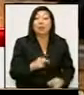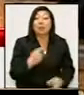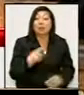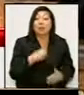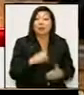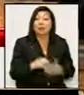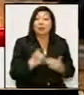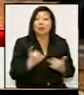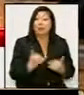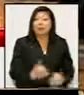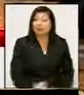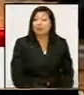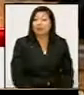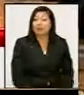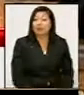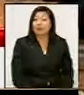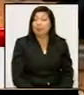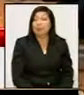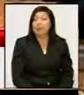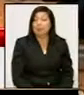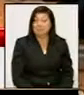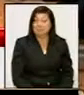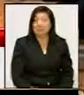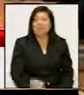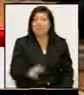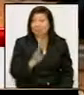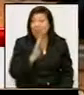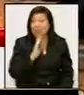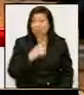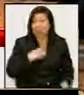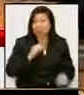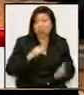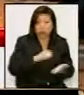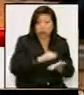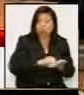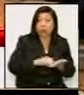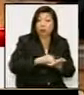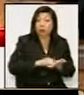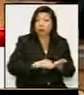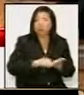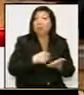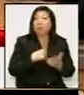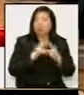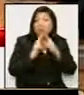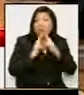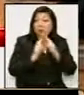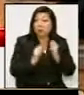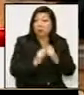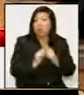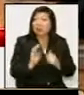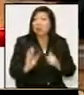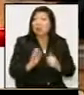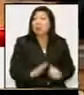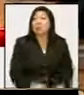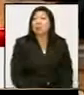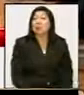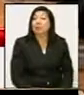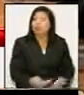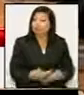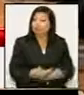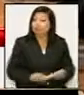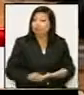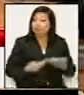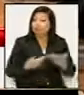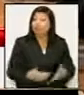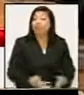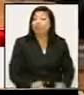esta mesa de trabajo. Perfecto, tomamos nota de lo que usted dice, señor congresista, para poder responderles como ustedes dicen junto a la documentación que le vamos a